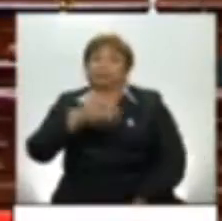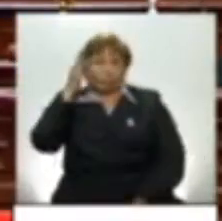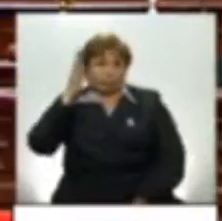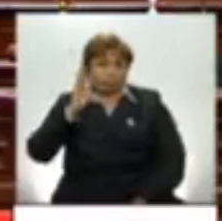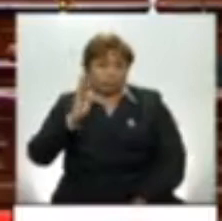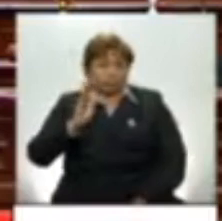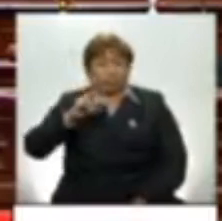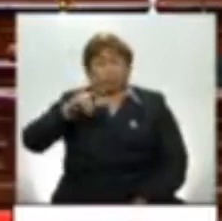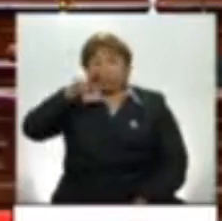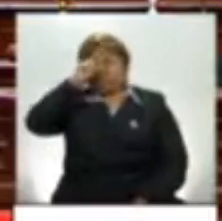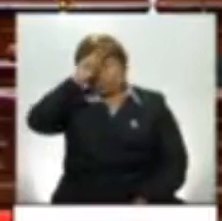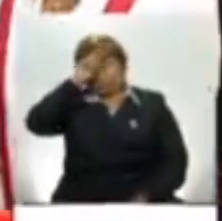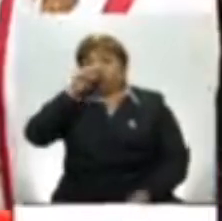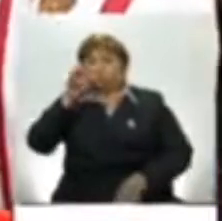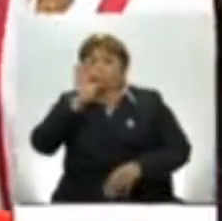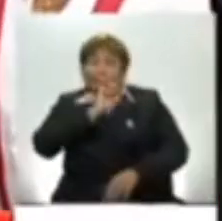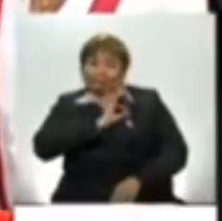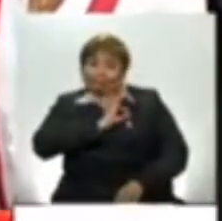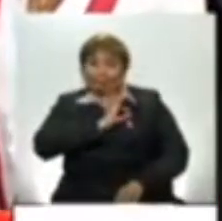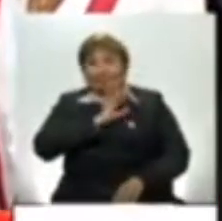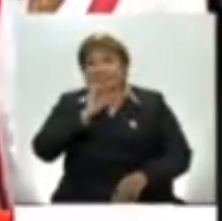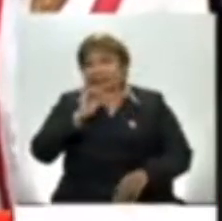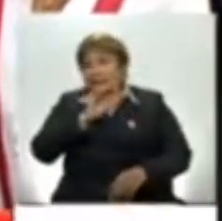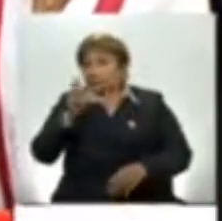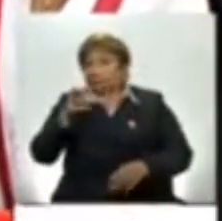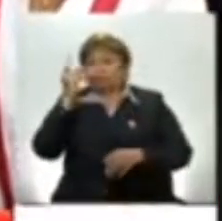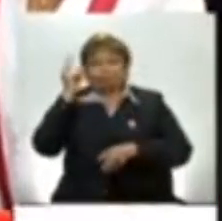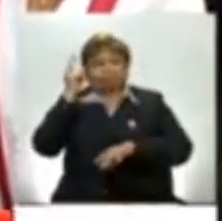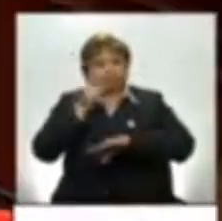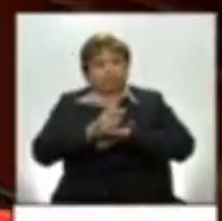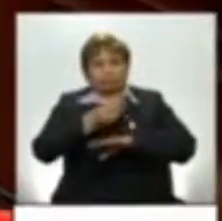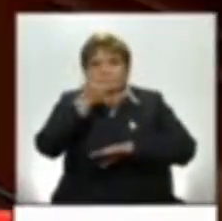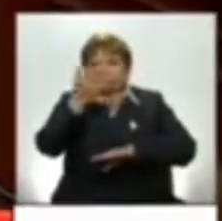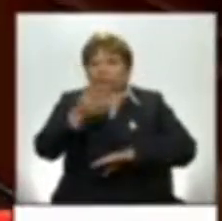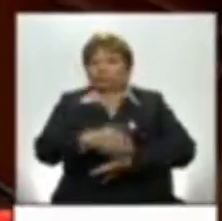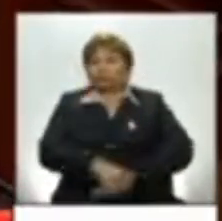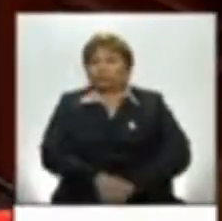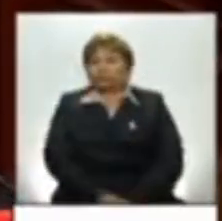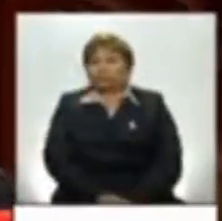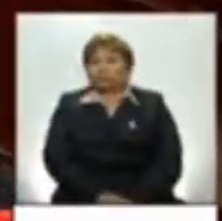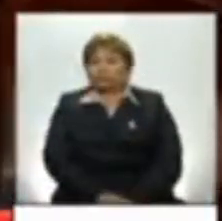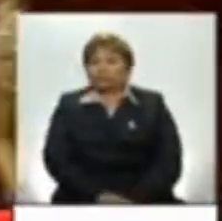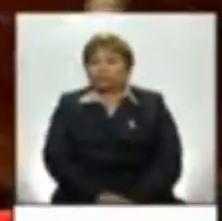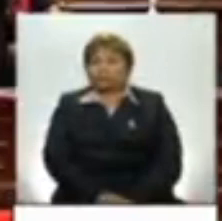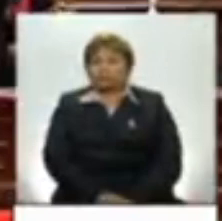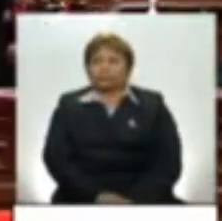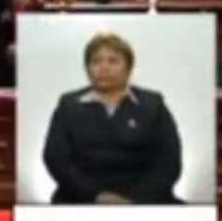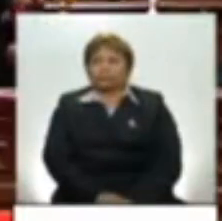y la patria lo premien, sino que él y la nación se lo demanden.